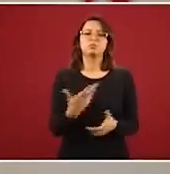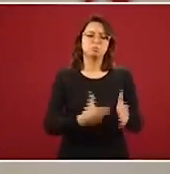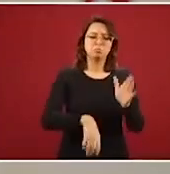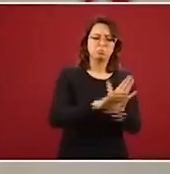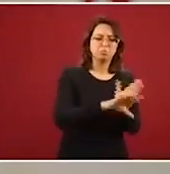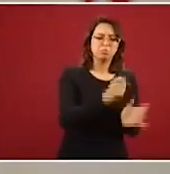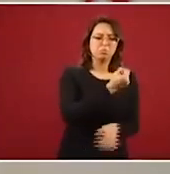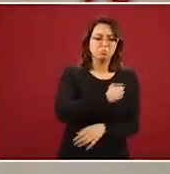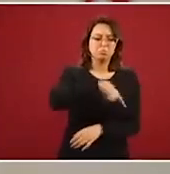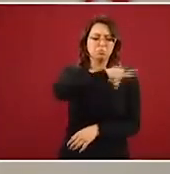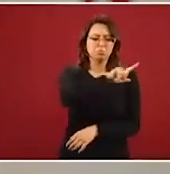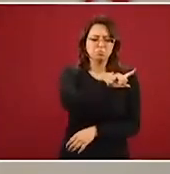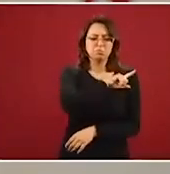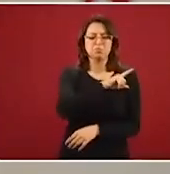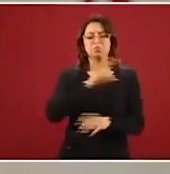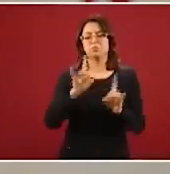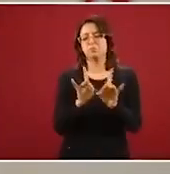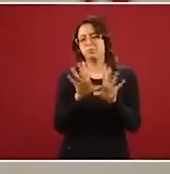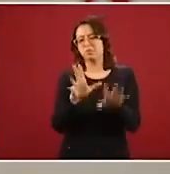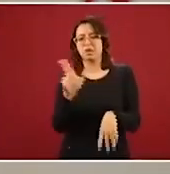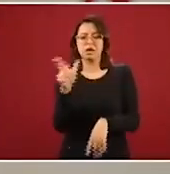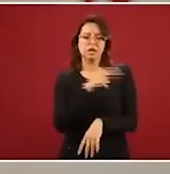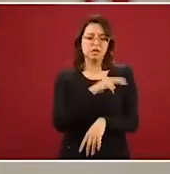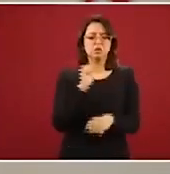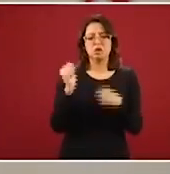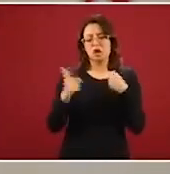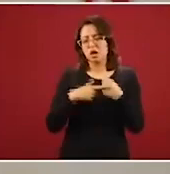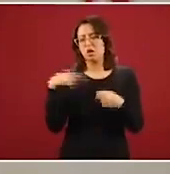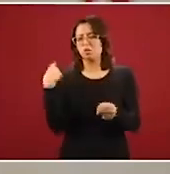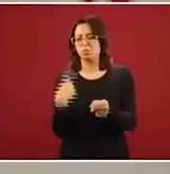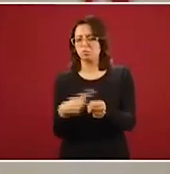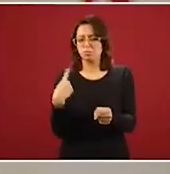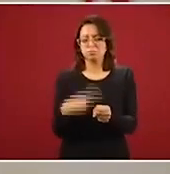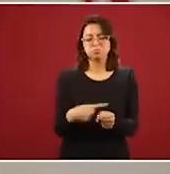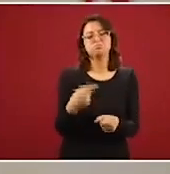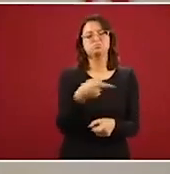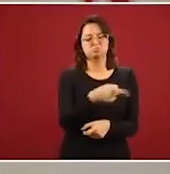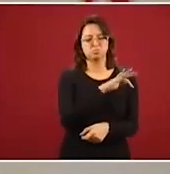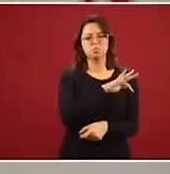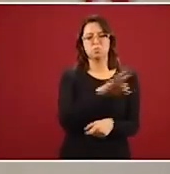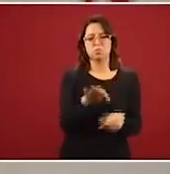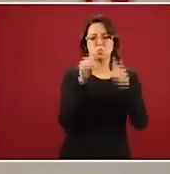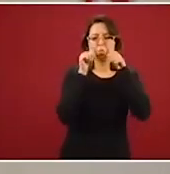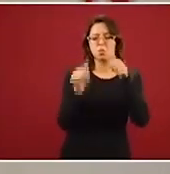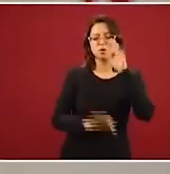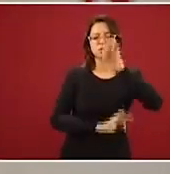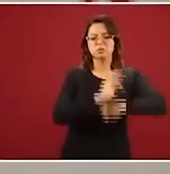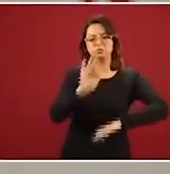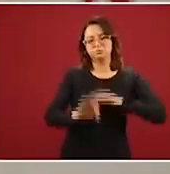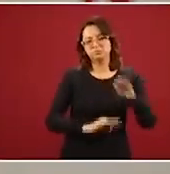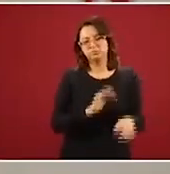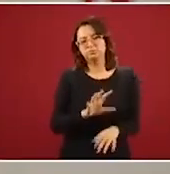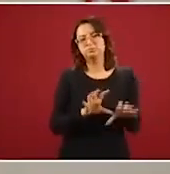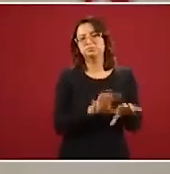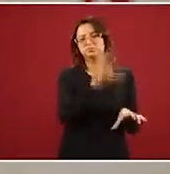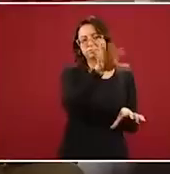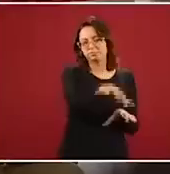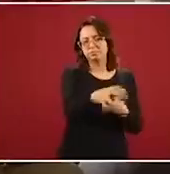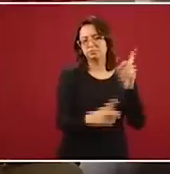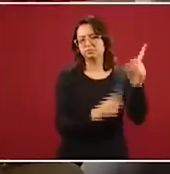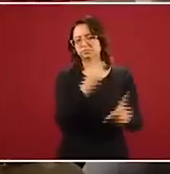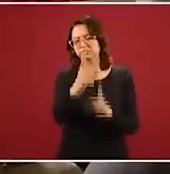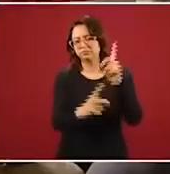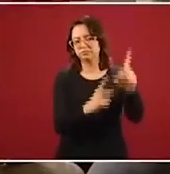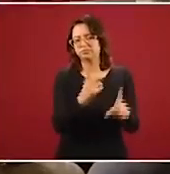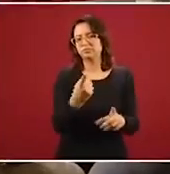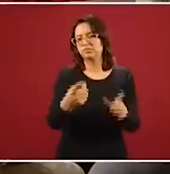poder atender ahí al personal en caso de que tenga alguna en requerimiento, hay áreas deportivas, hay áreas de descanso.